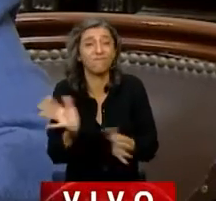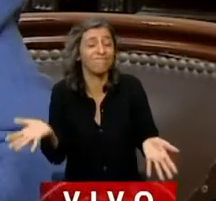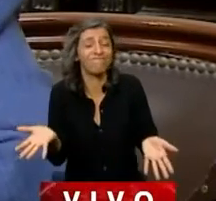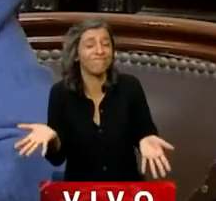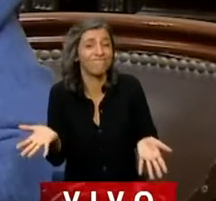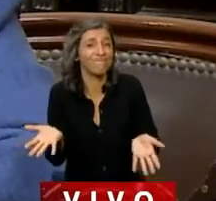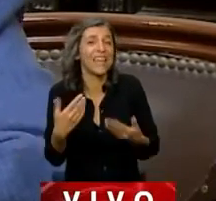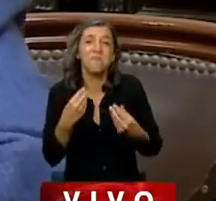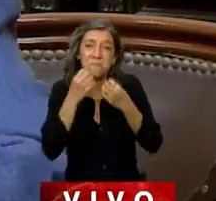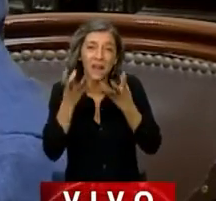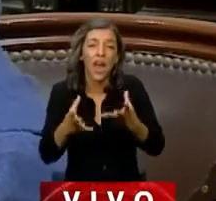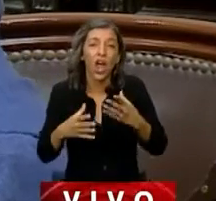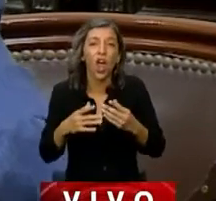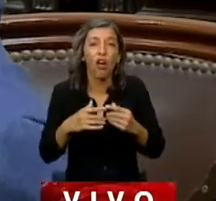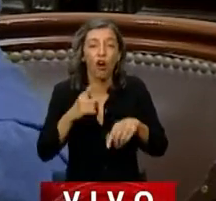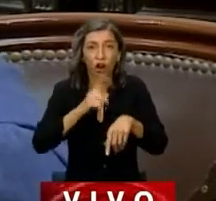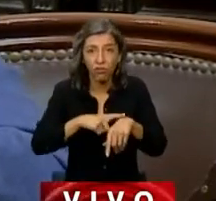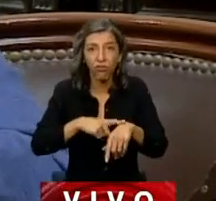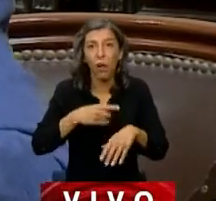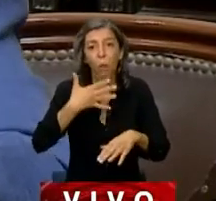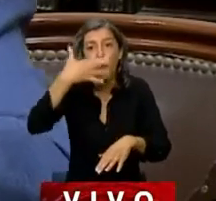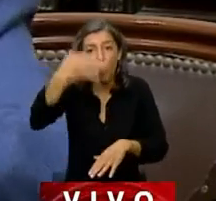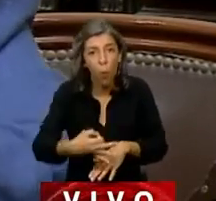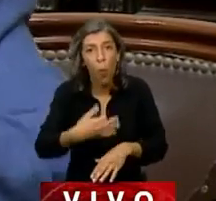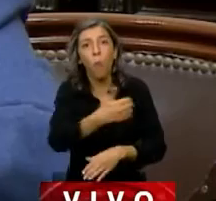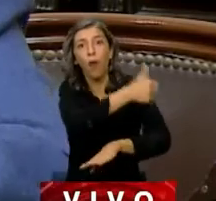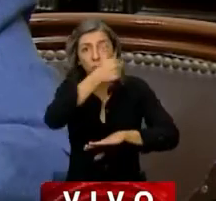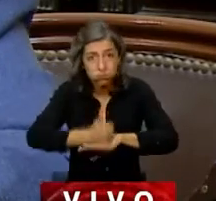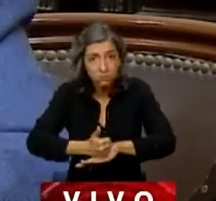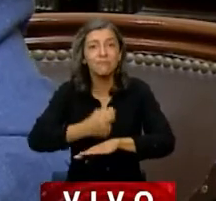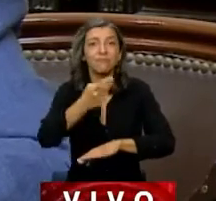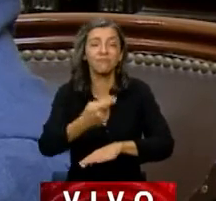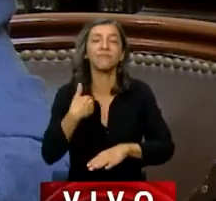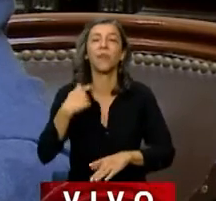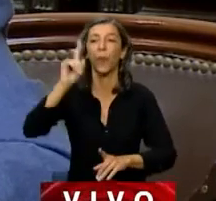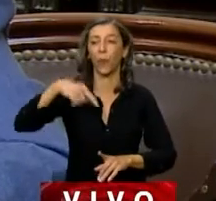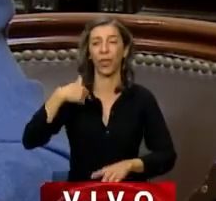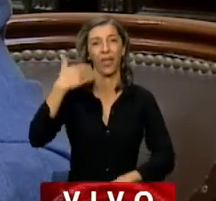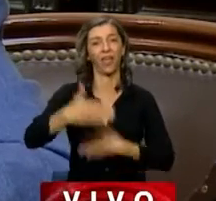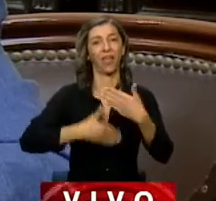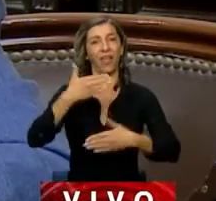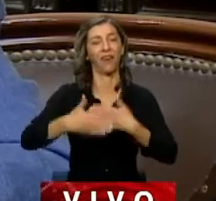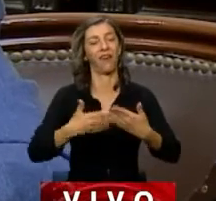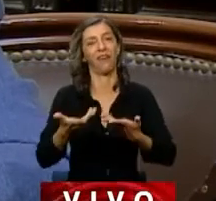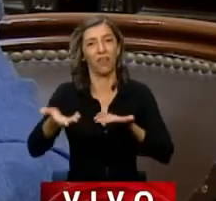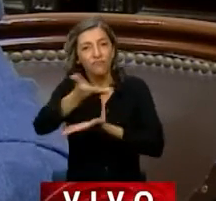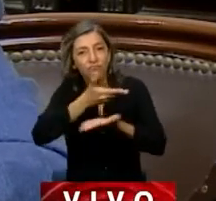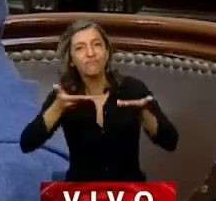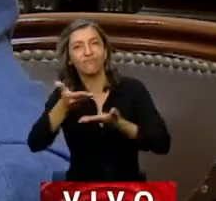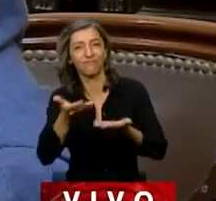ir compartiendo los consensos y las disidencias y las cuestiones que hacen a la evolución política de un plan de